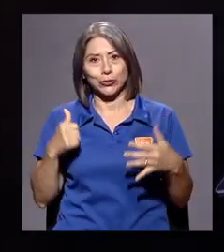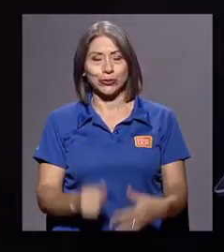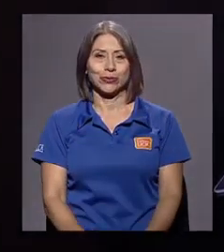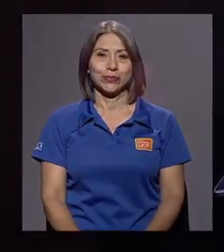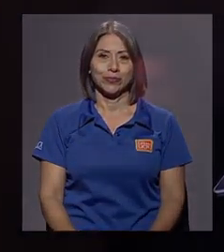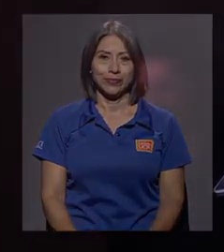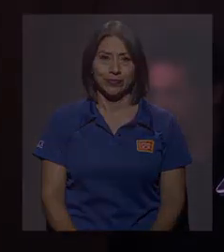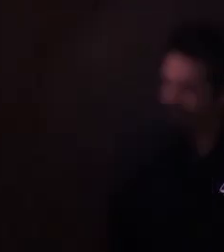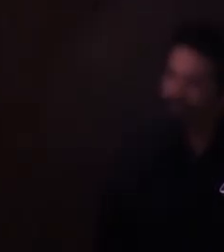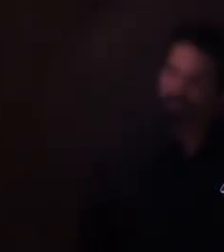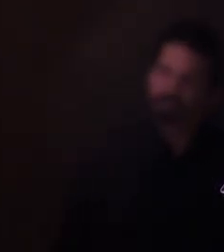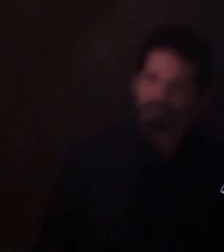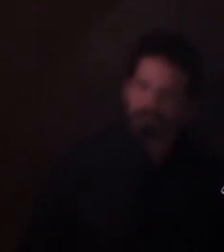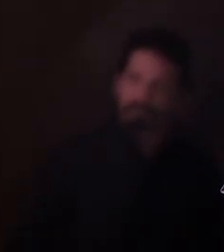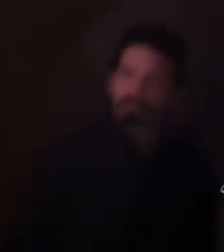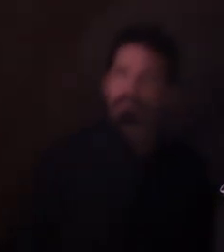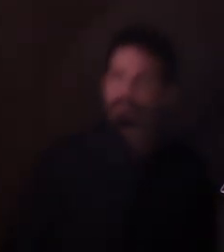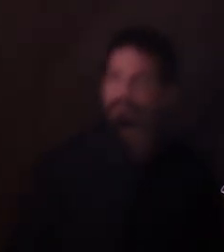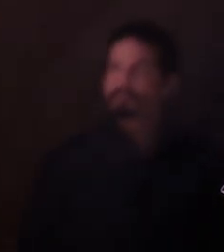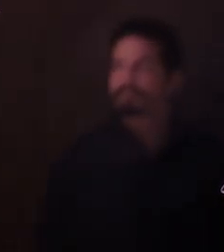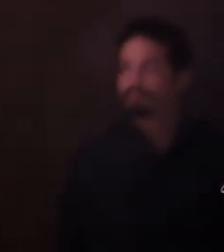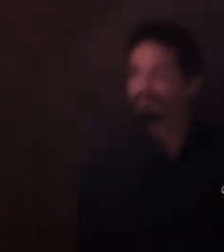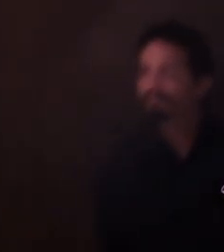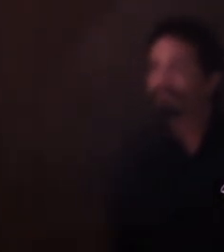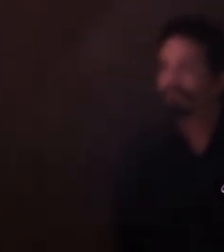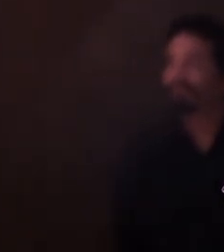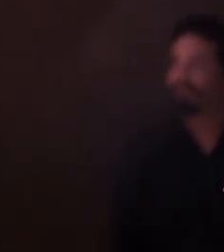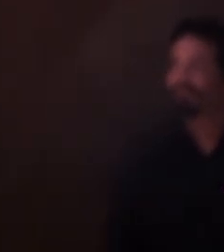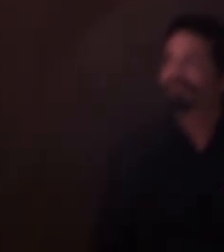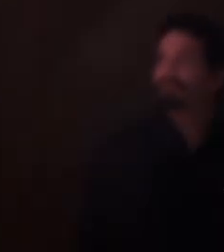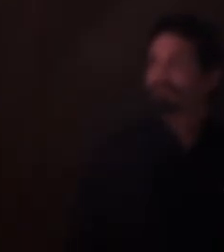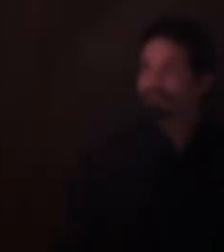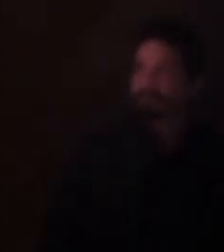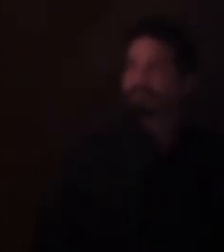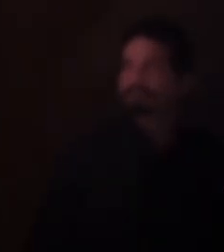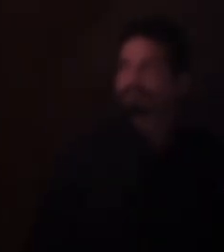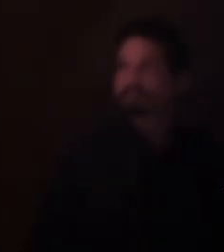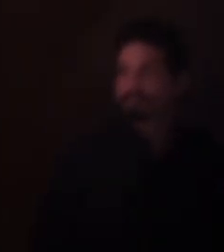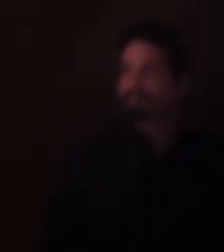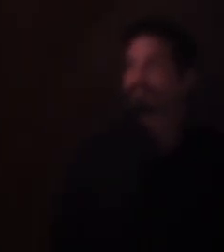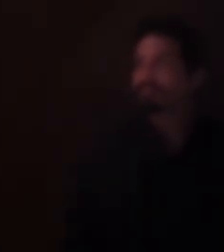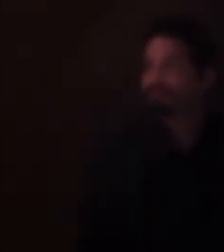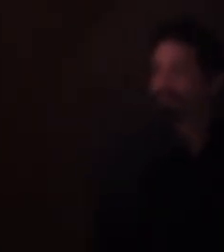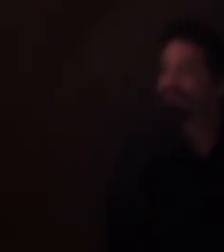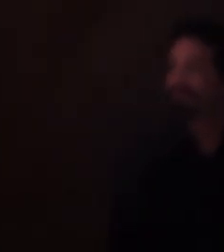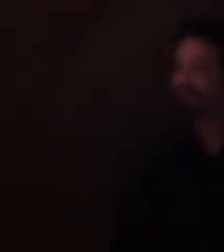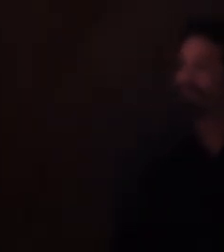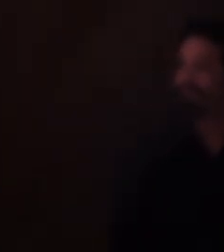Nuestra tierra.